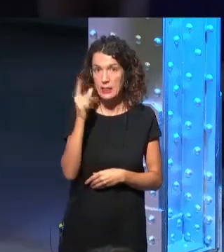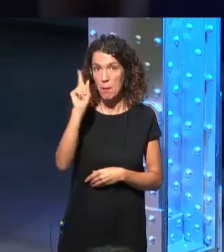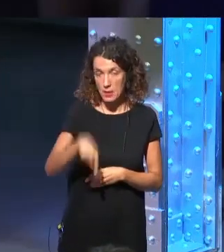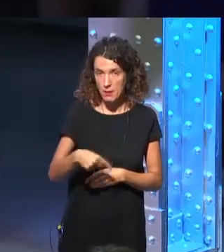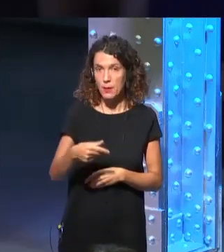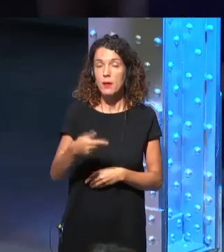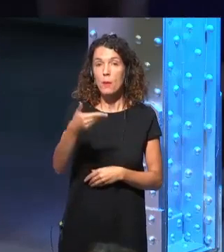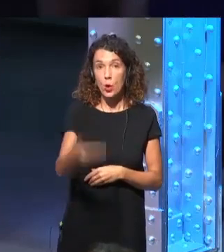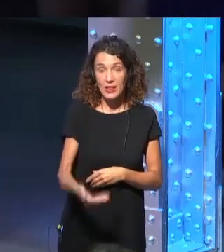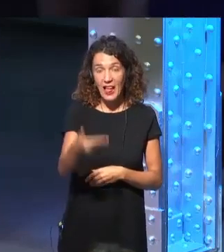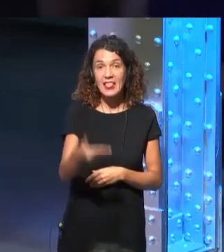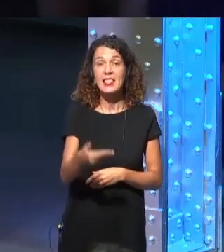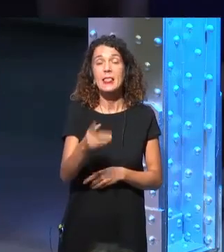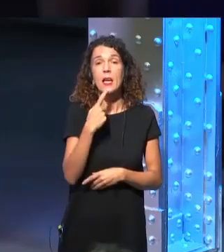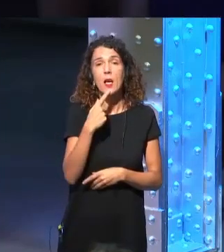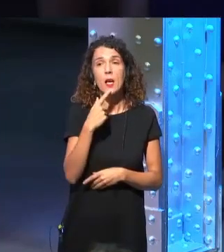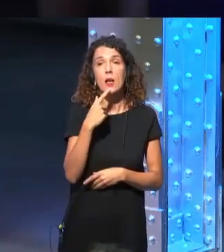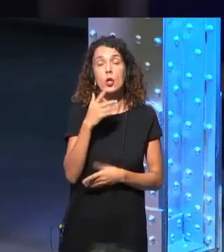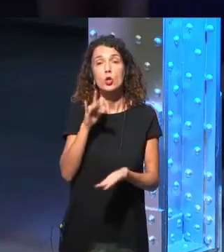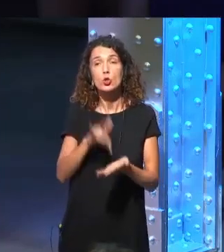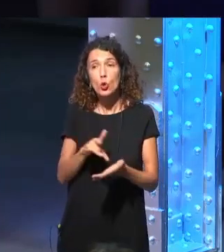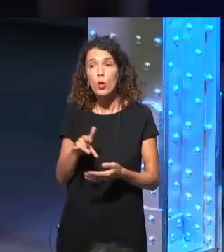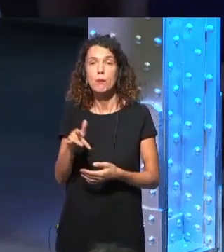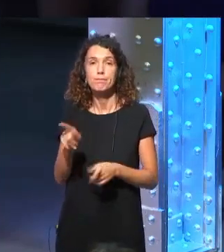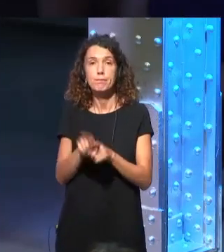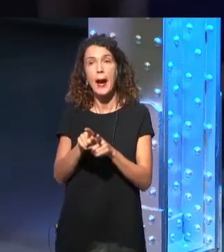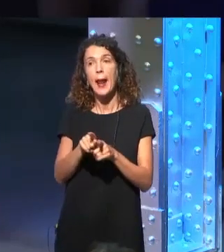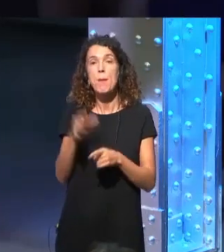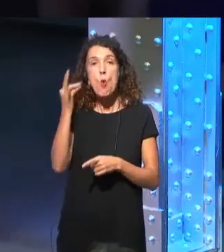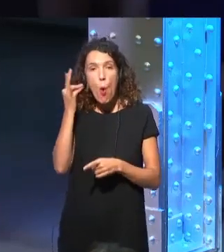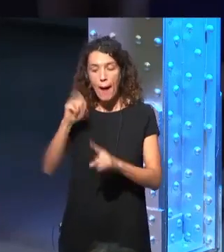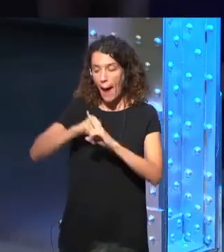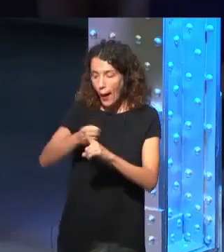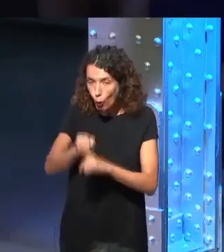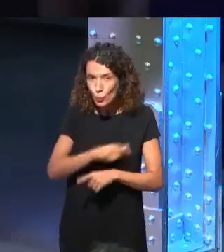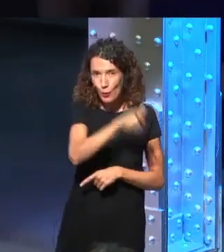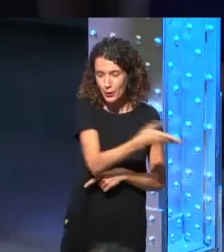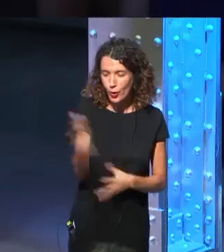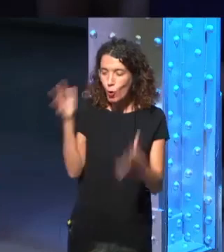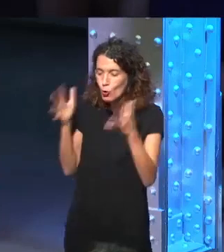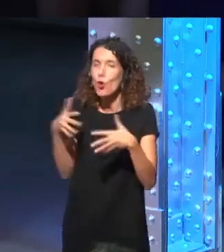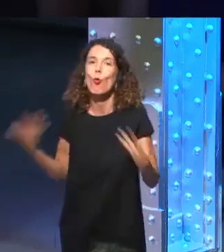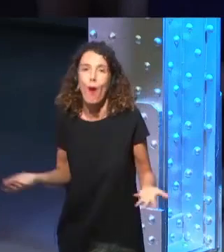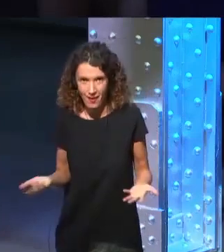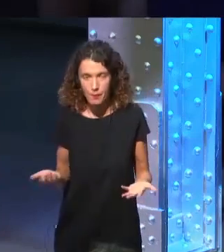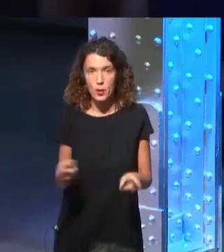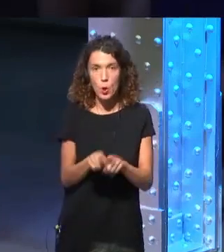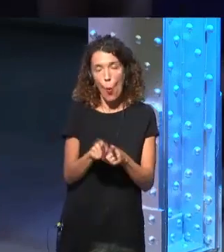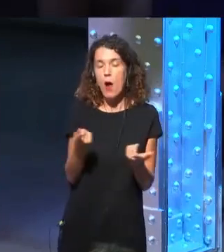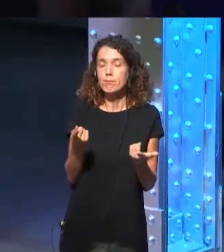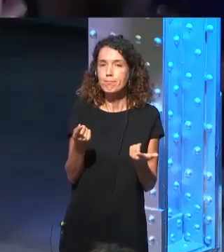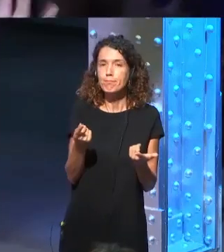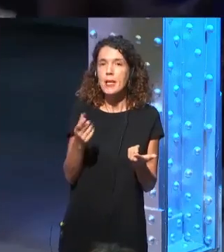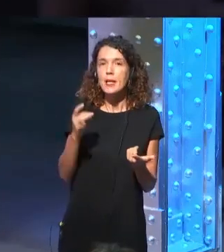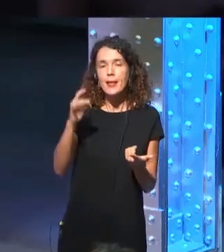el consejo que se les da a la hora de hacer frente a todo esto cuando se produce, en realidad reafirma la idea de